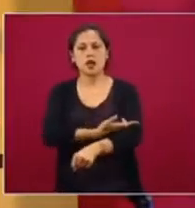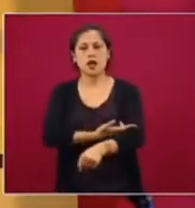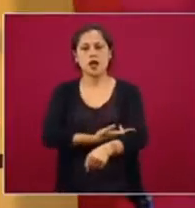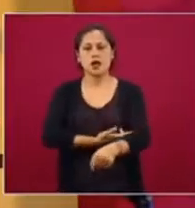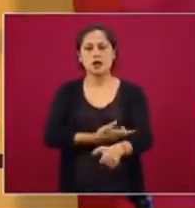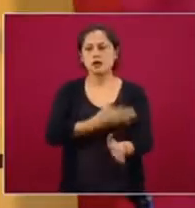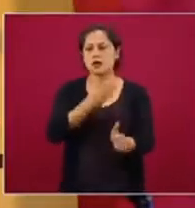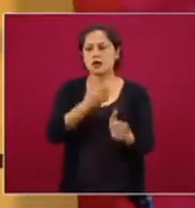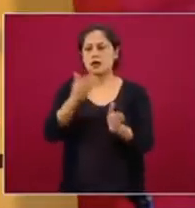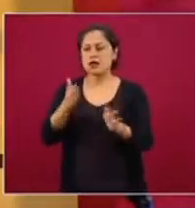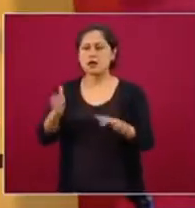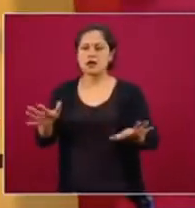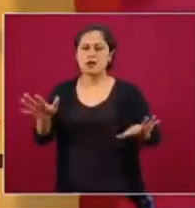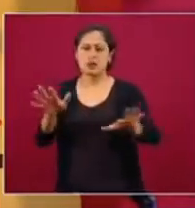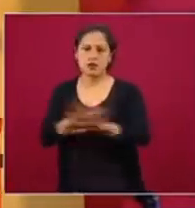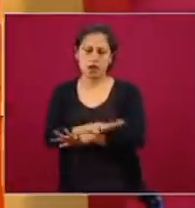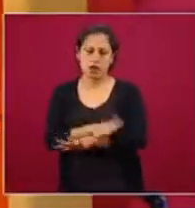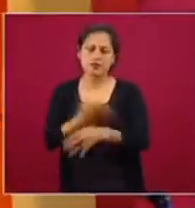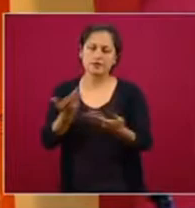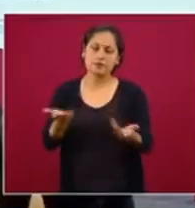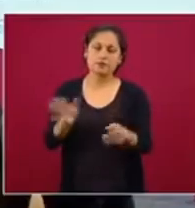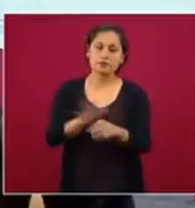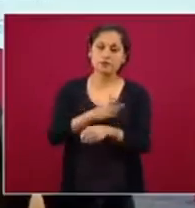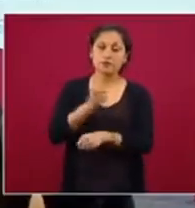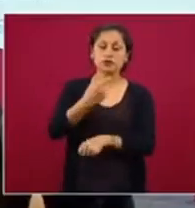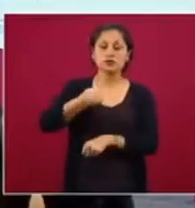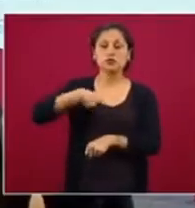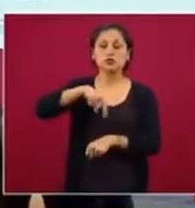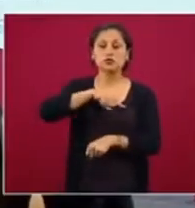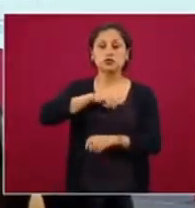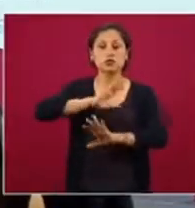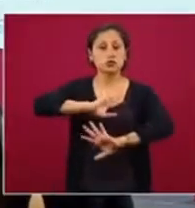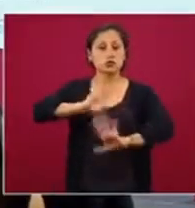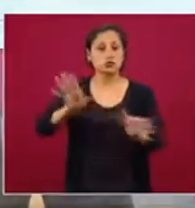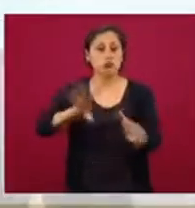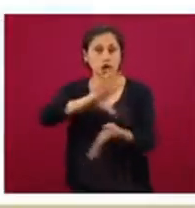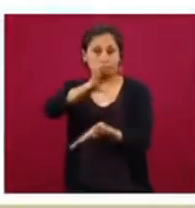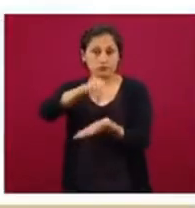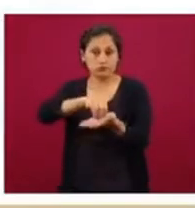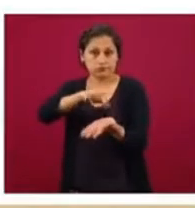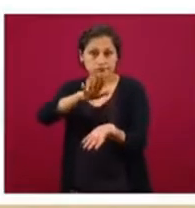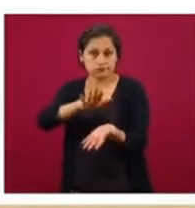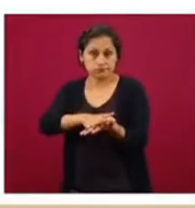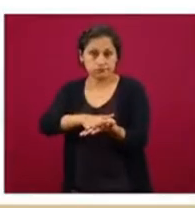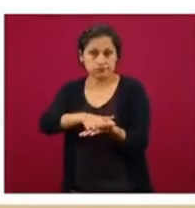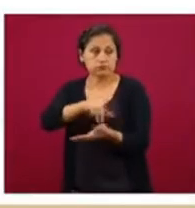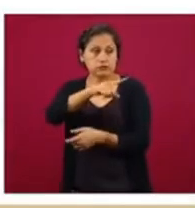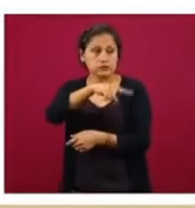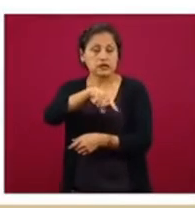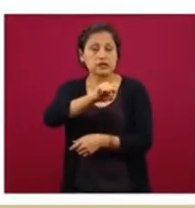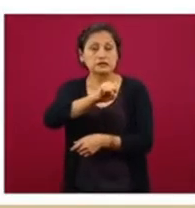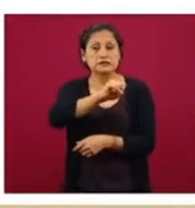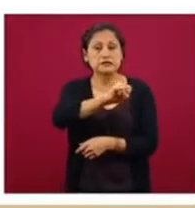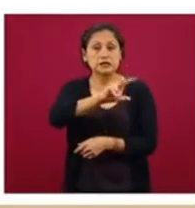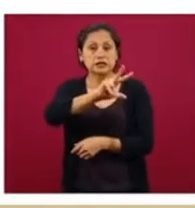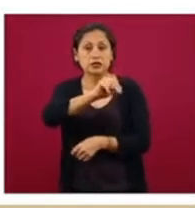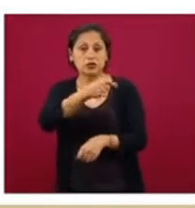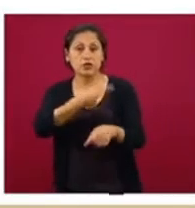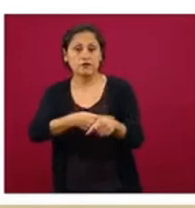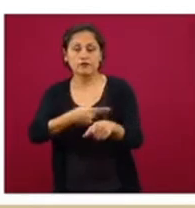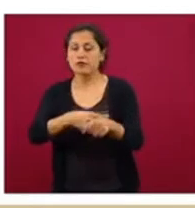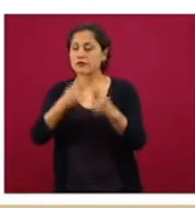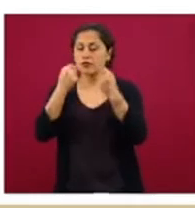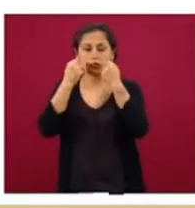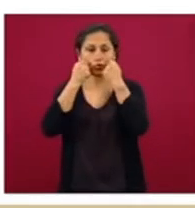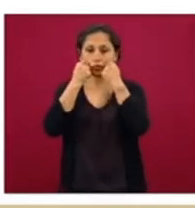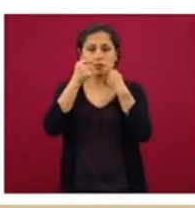lo graficamos con base en los casos totales, es decir, no necesitan estar confirmados, es desde que llegaron,